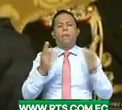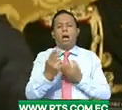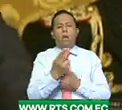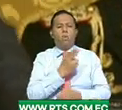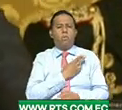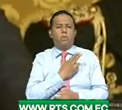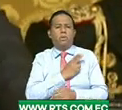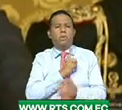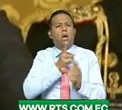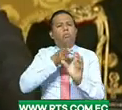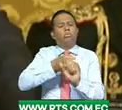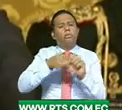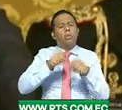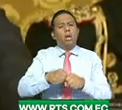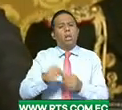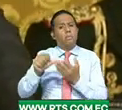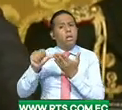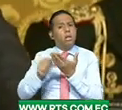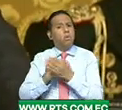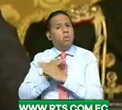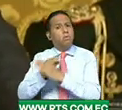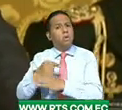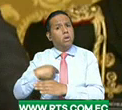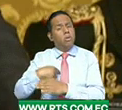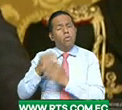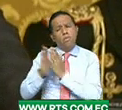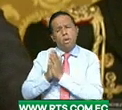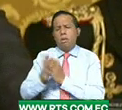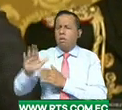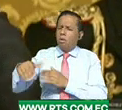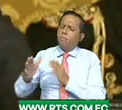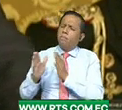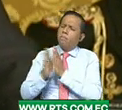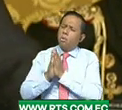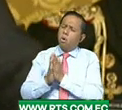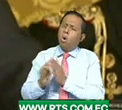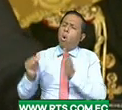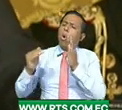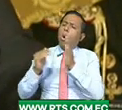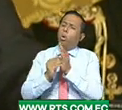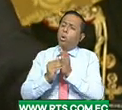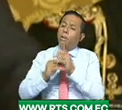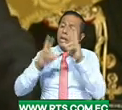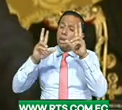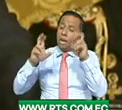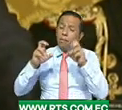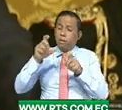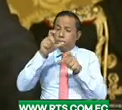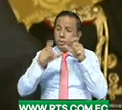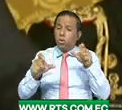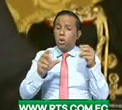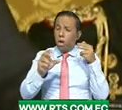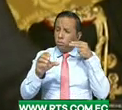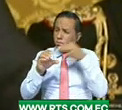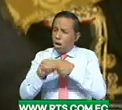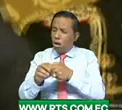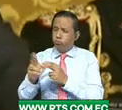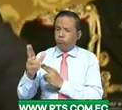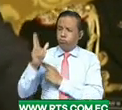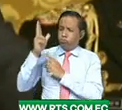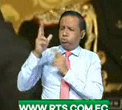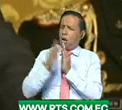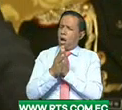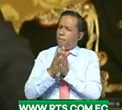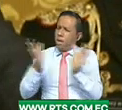Defensa que reactive el programa de la conscripción militar. Que lo ampliemos, porque